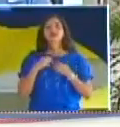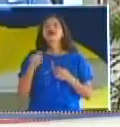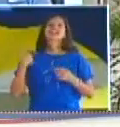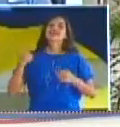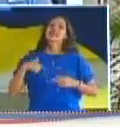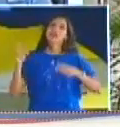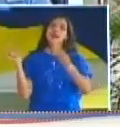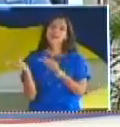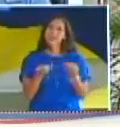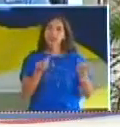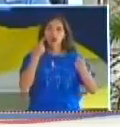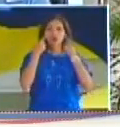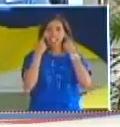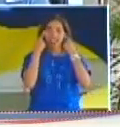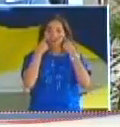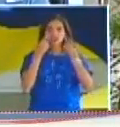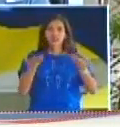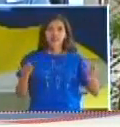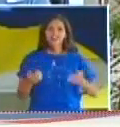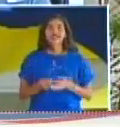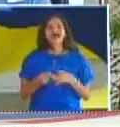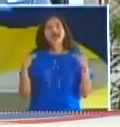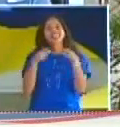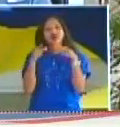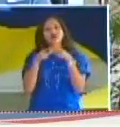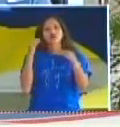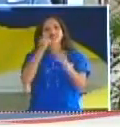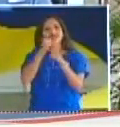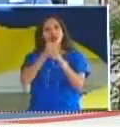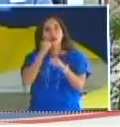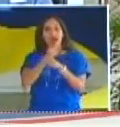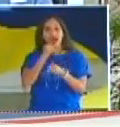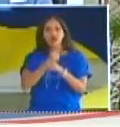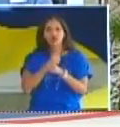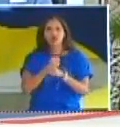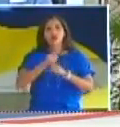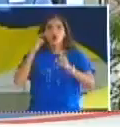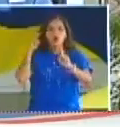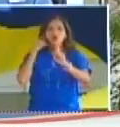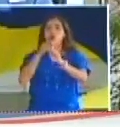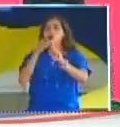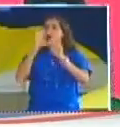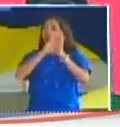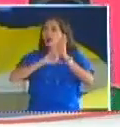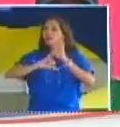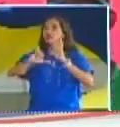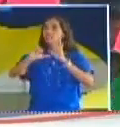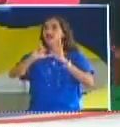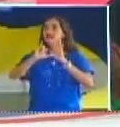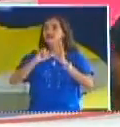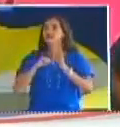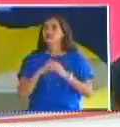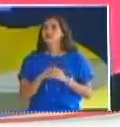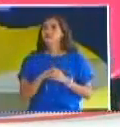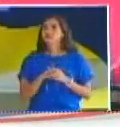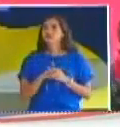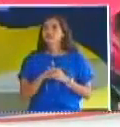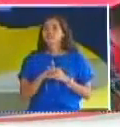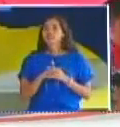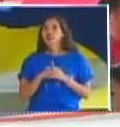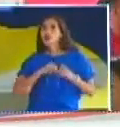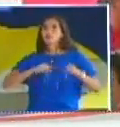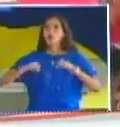Tenemos invitados, fíjense ustedes, esta reunión de trabajo rumbo a la constituyente de